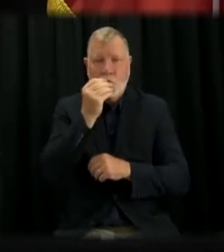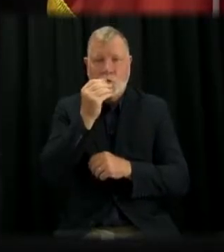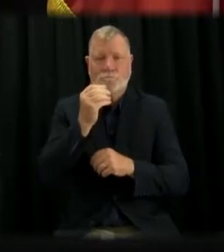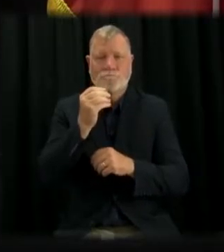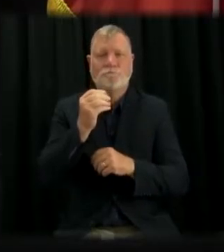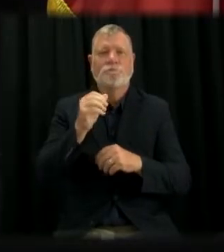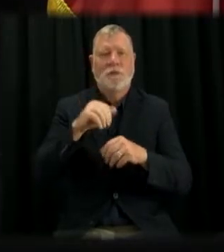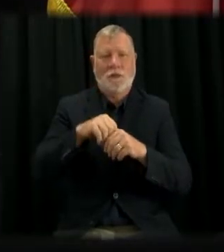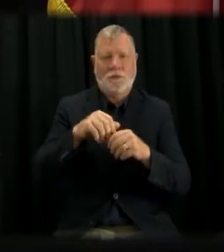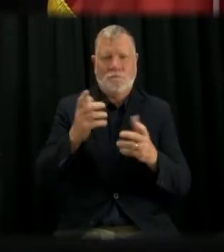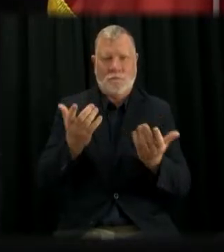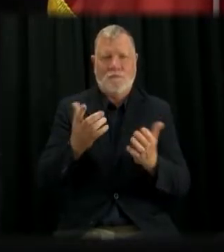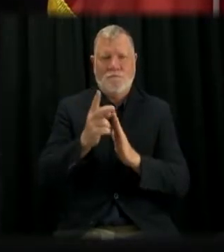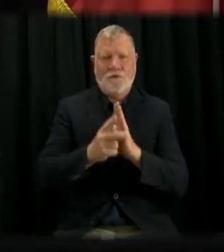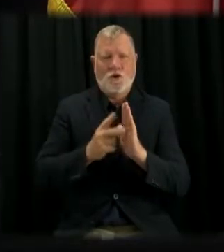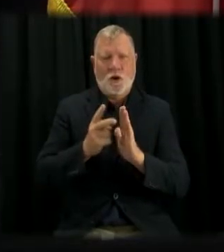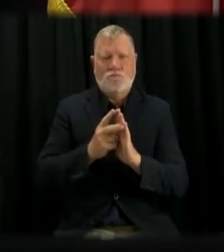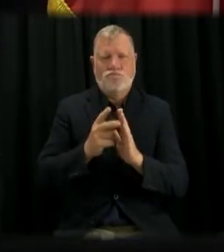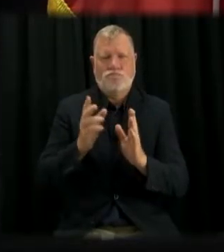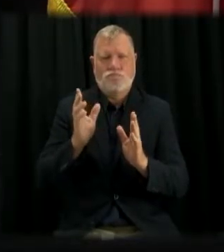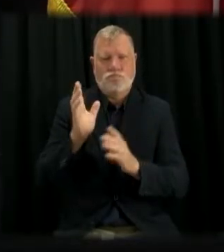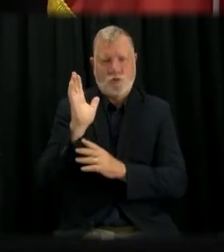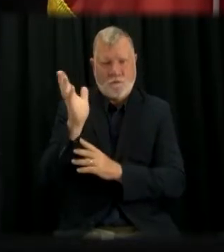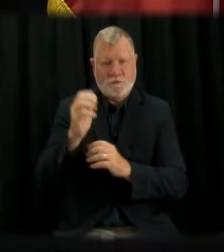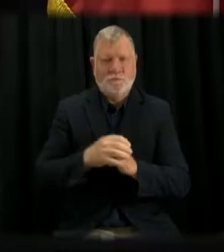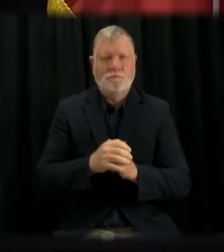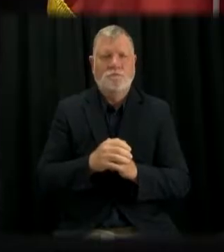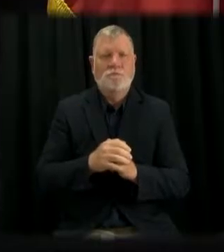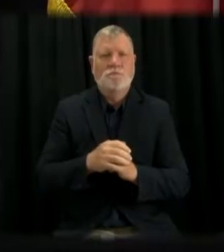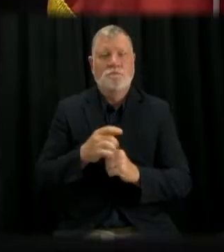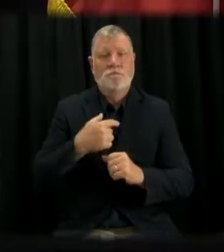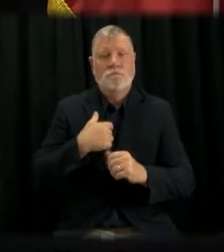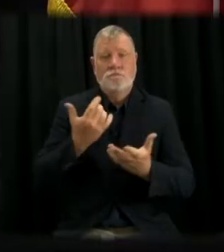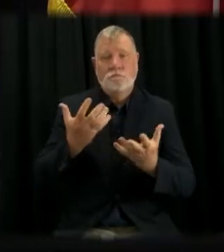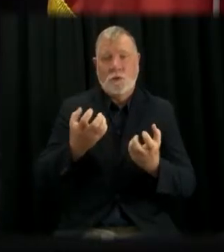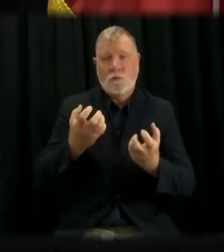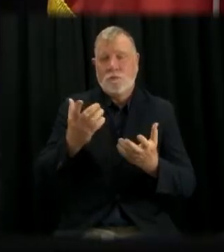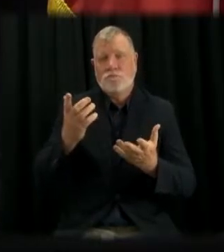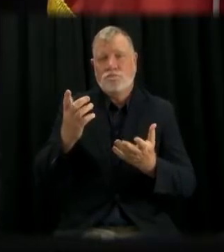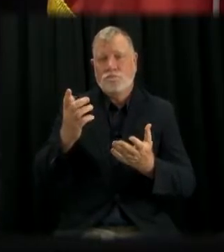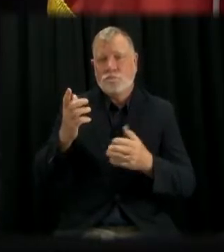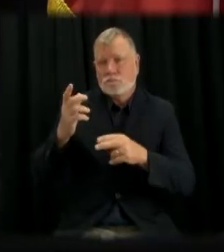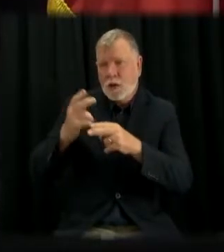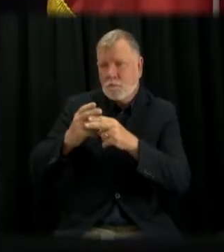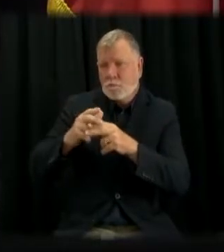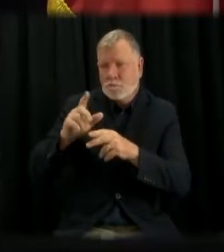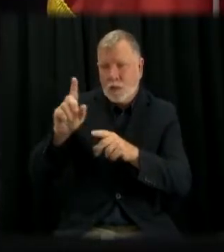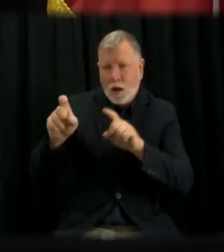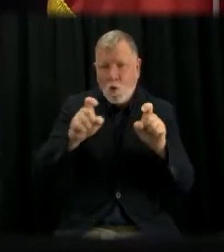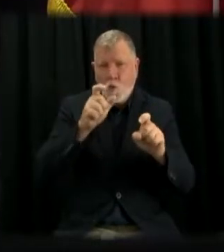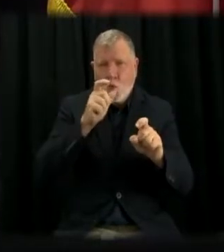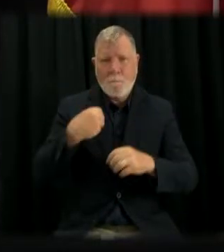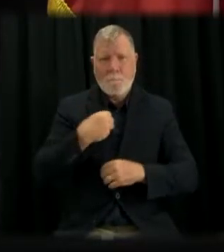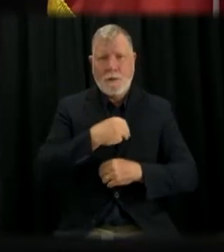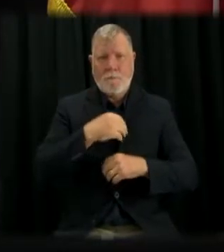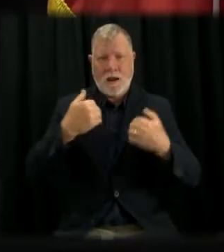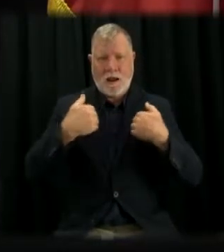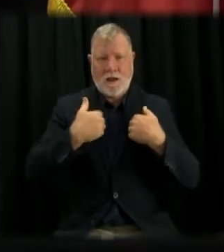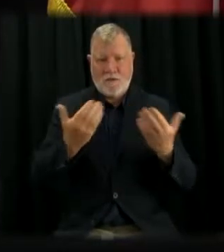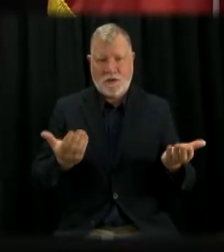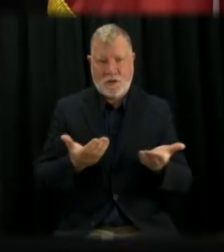en silencio durante la videoconferencia. Quiero comenzar haciendo un llamado de una lista de los miembros, a ver